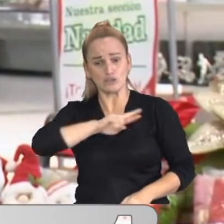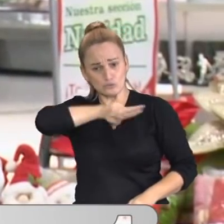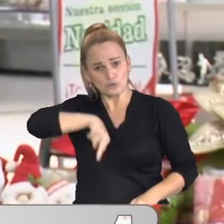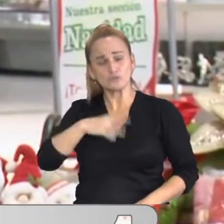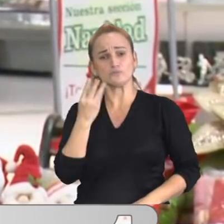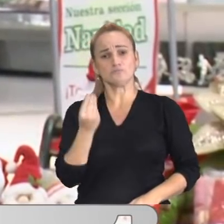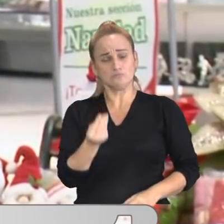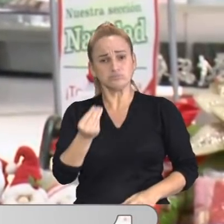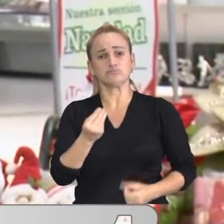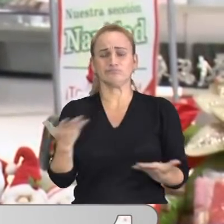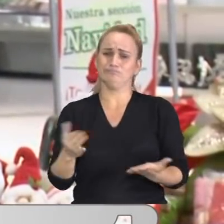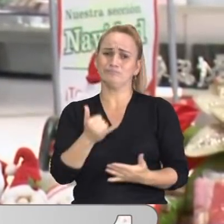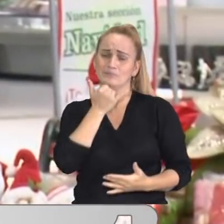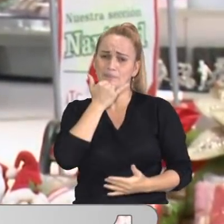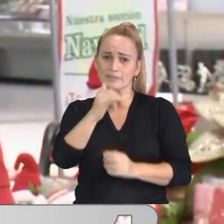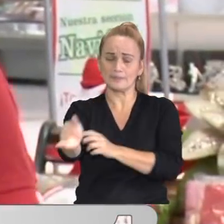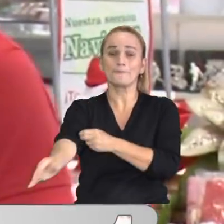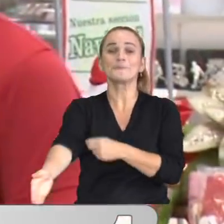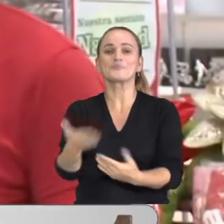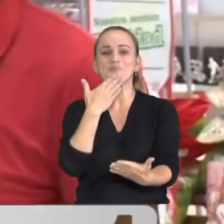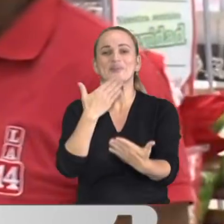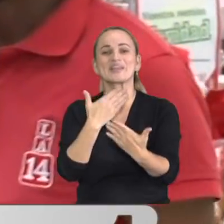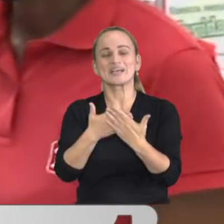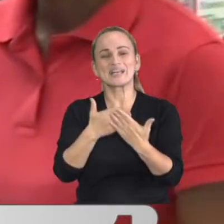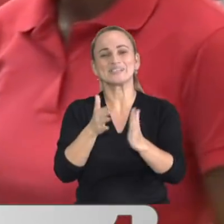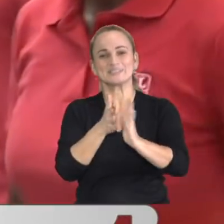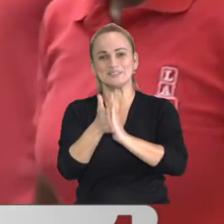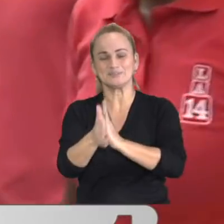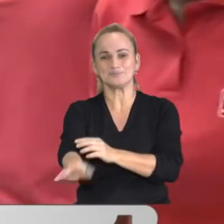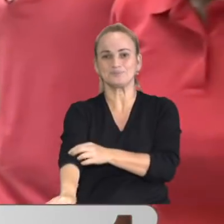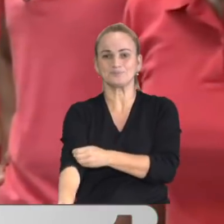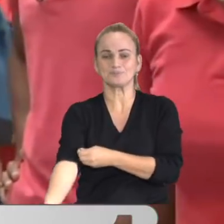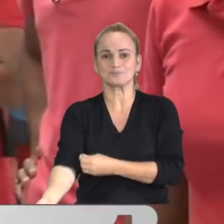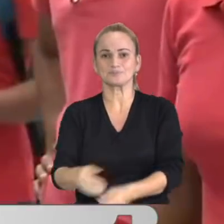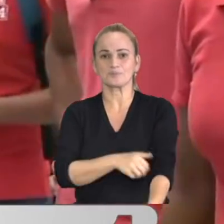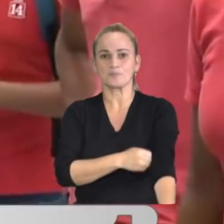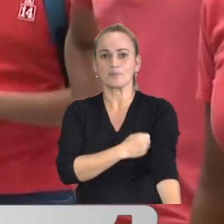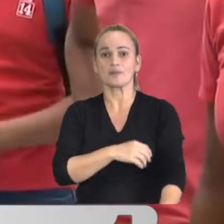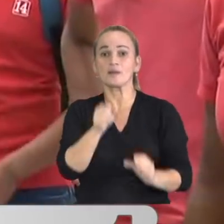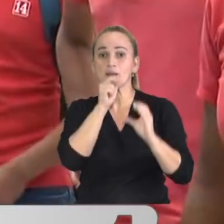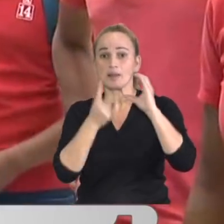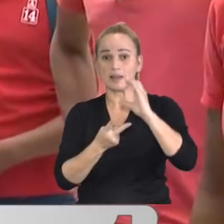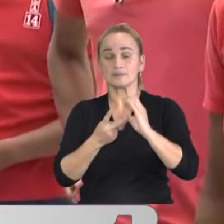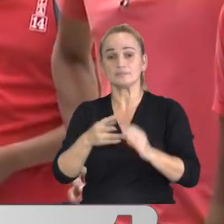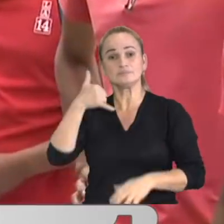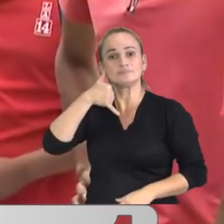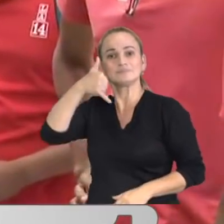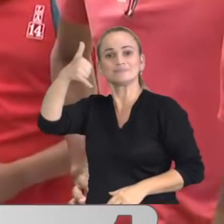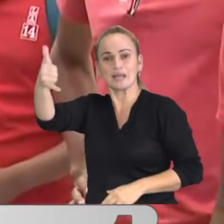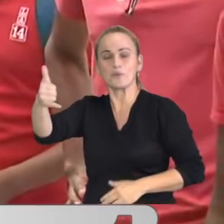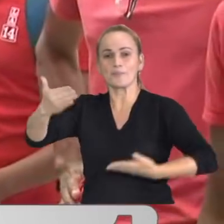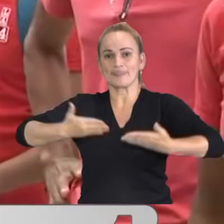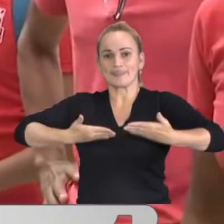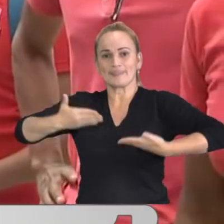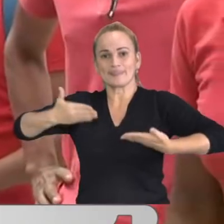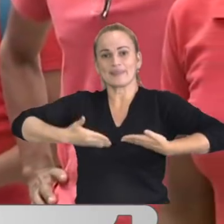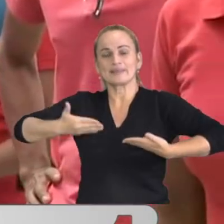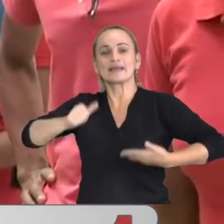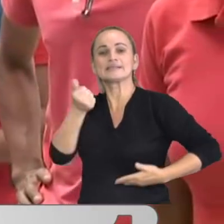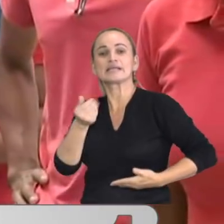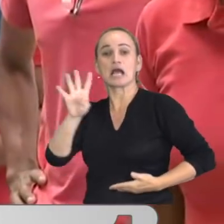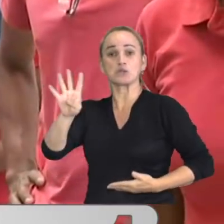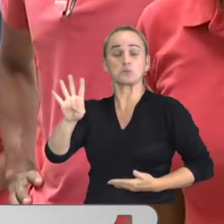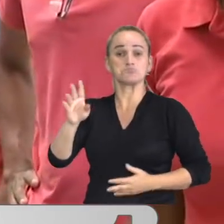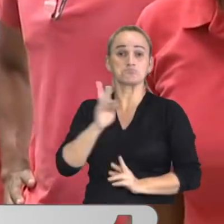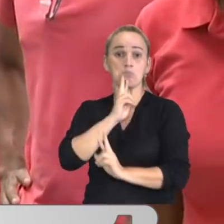querido, nos haga esto. Muchísimas gracias, doña Merly. Noticentro 1 se comunicó con Almacenes La 14. Hasta el momento